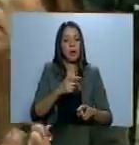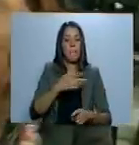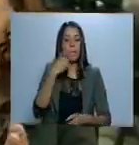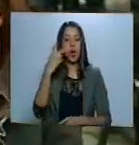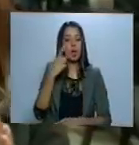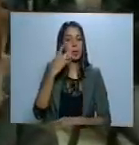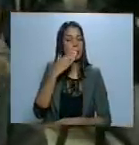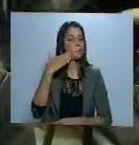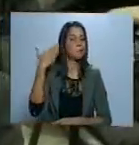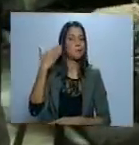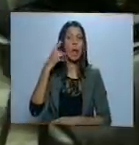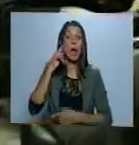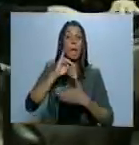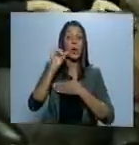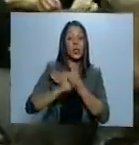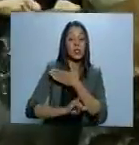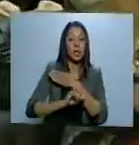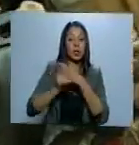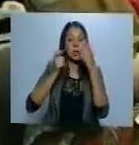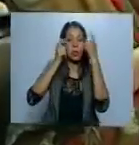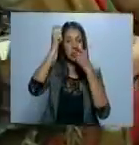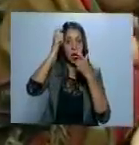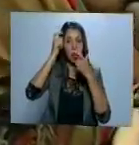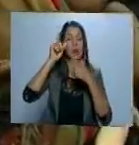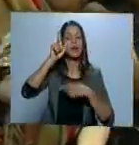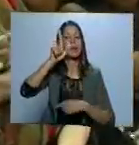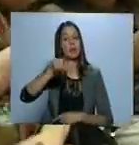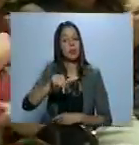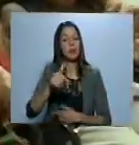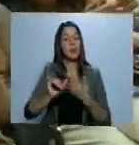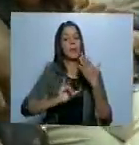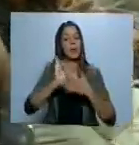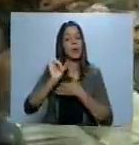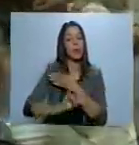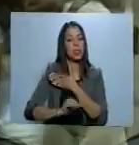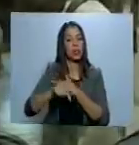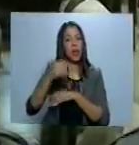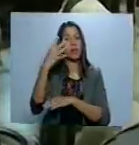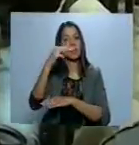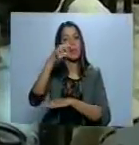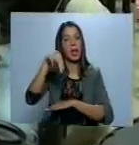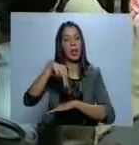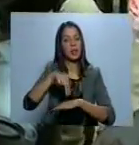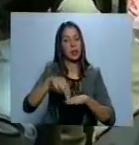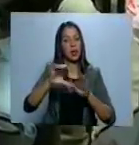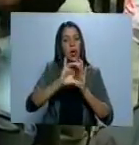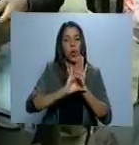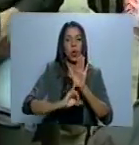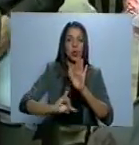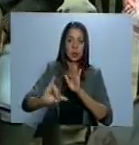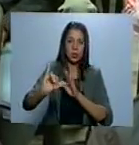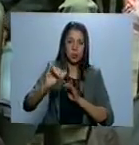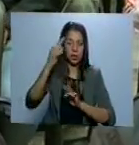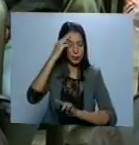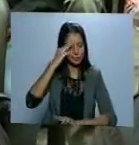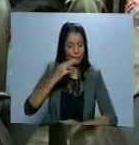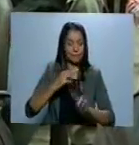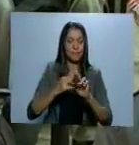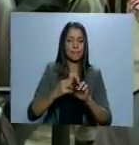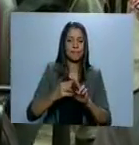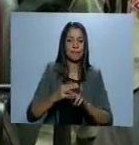político del proyecto bolivariano y del prestigio político de esta Asamblea Nacional